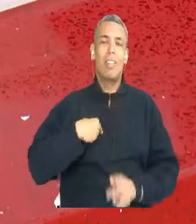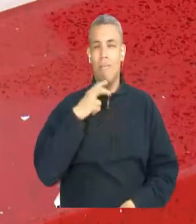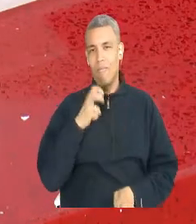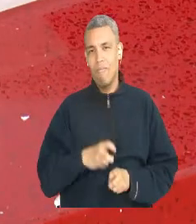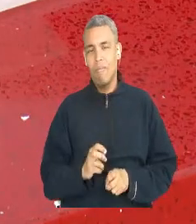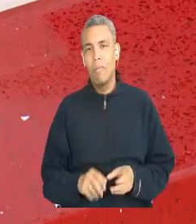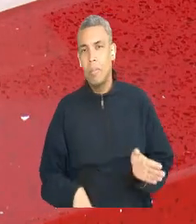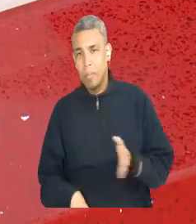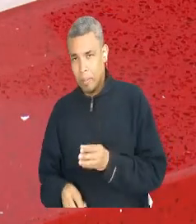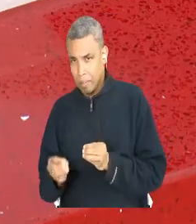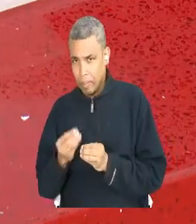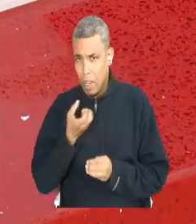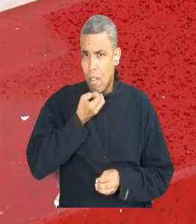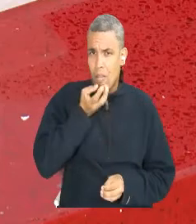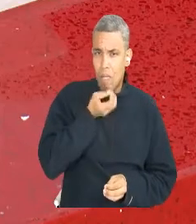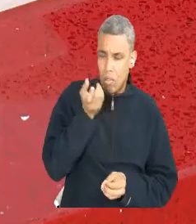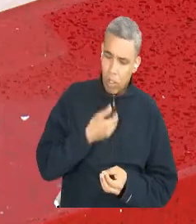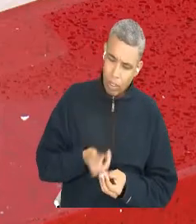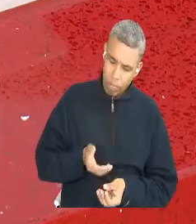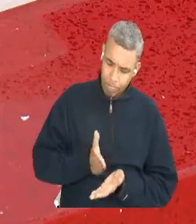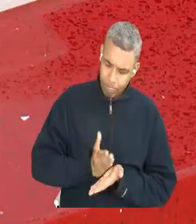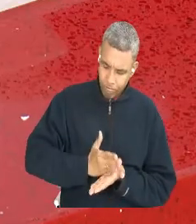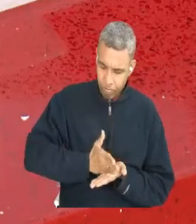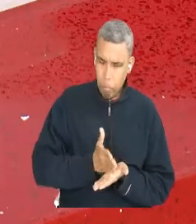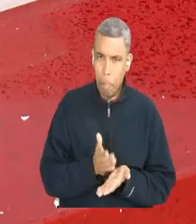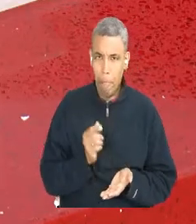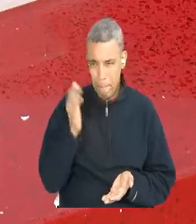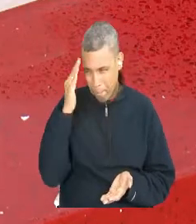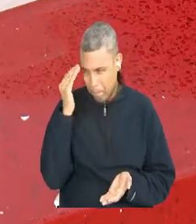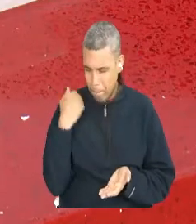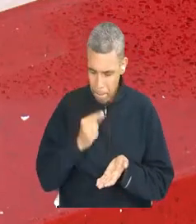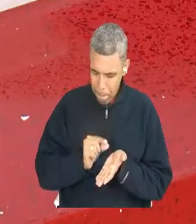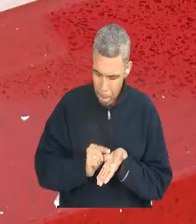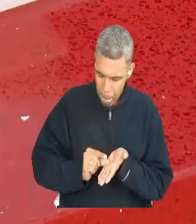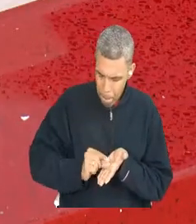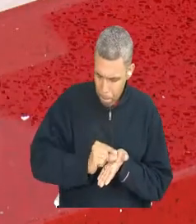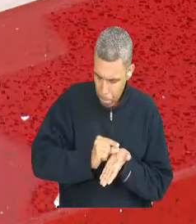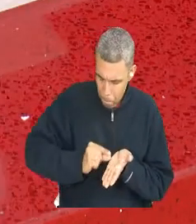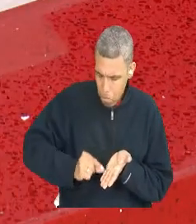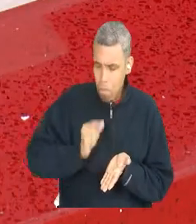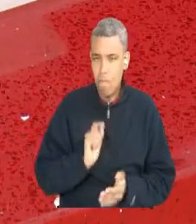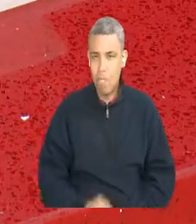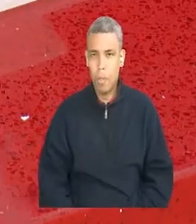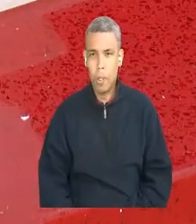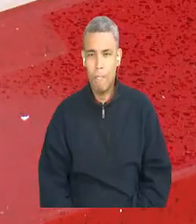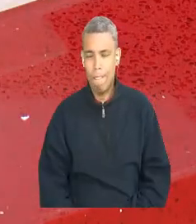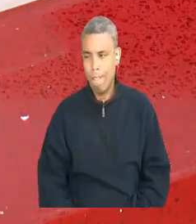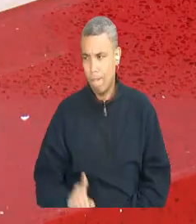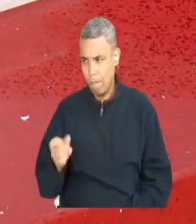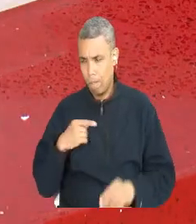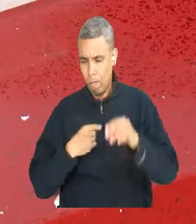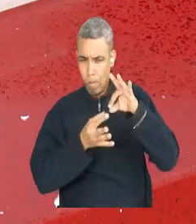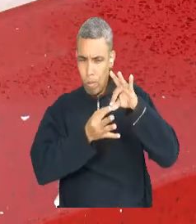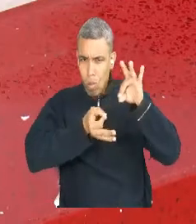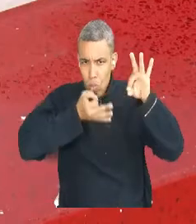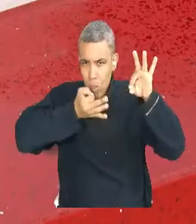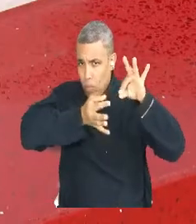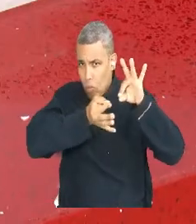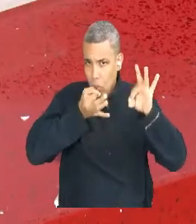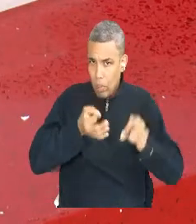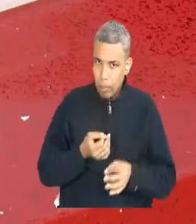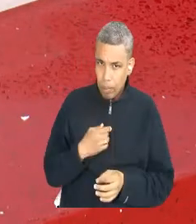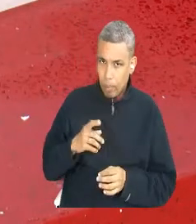haciendo, podemos uh-huh. picar. Ay, pero toda. Sí, tú coges okay, dos uvas, ya. Dos uvas y cada uno vamos